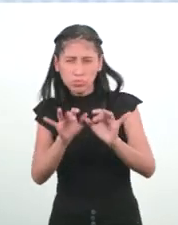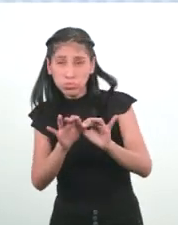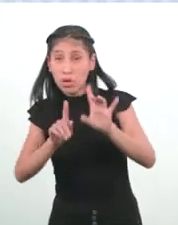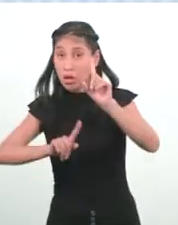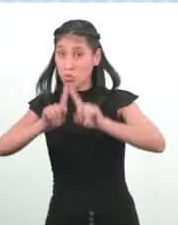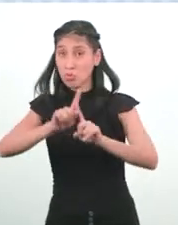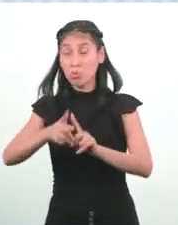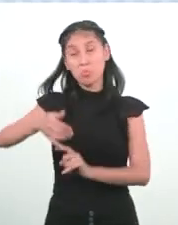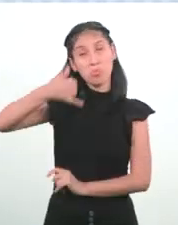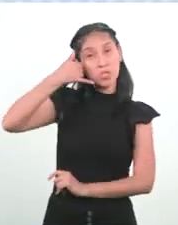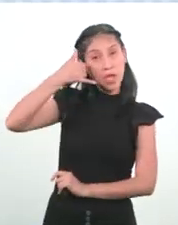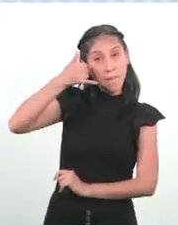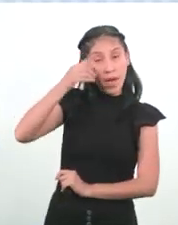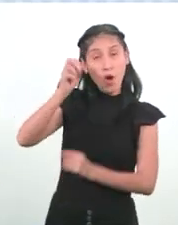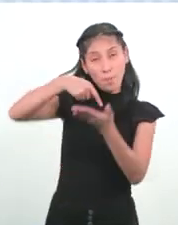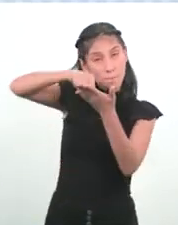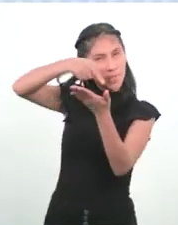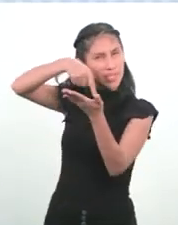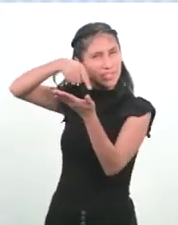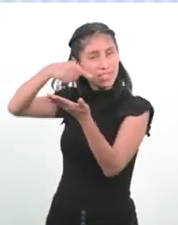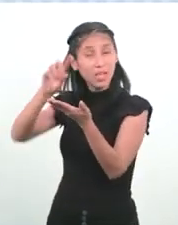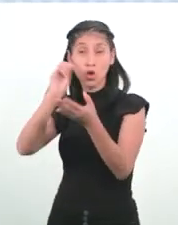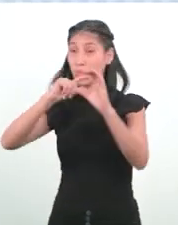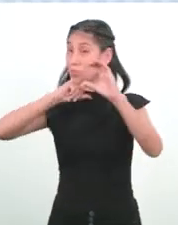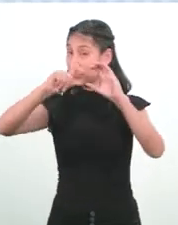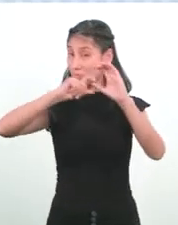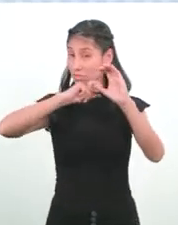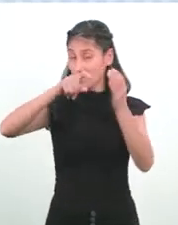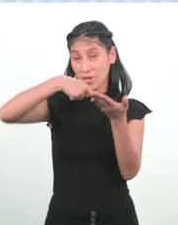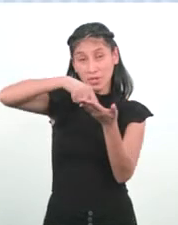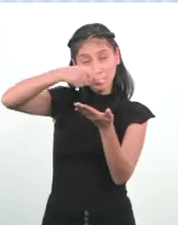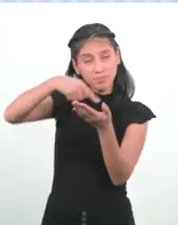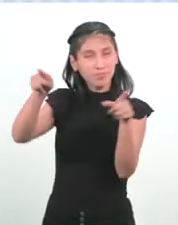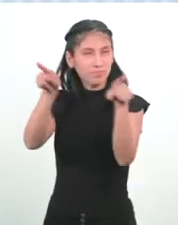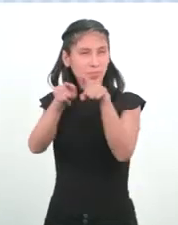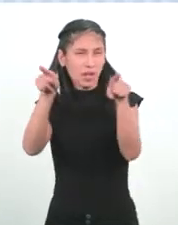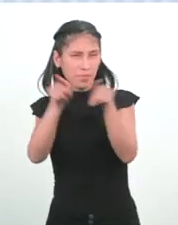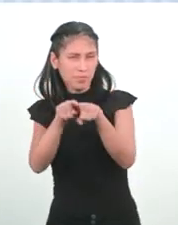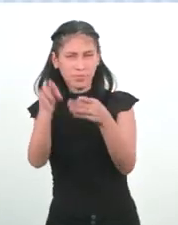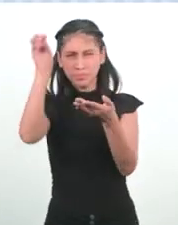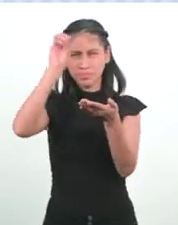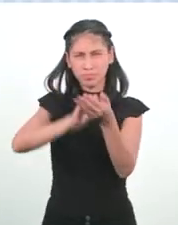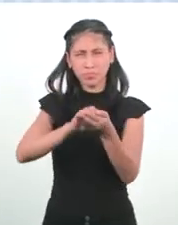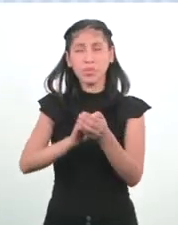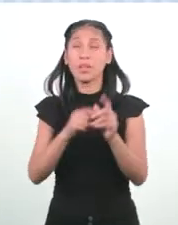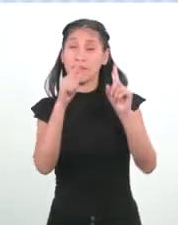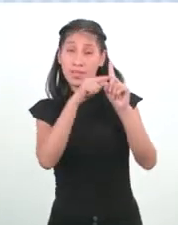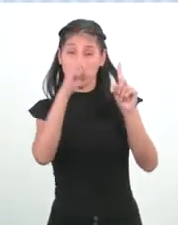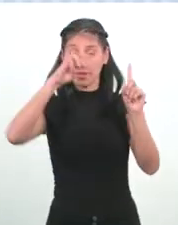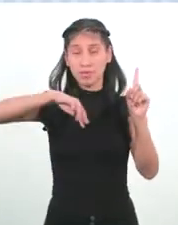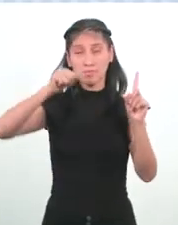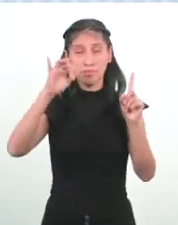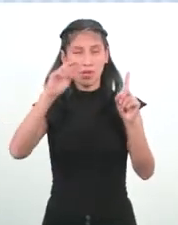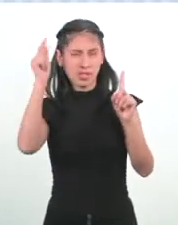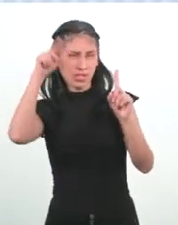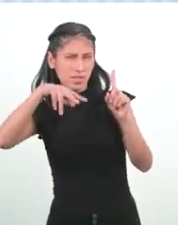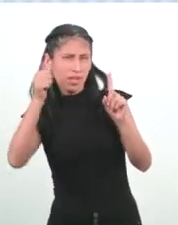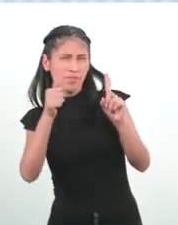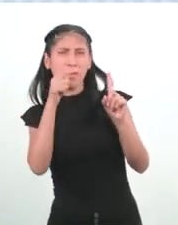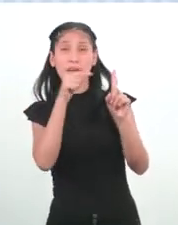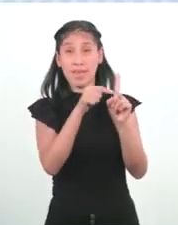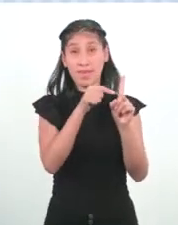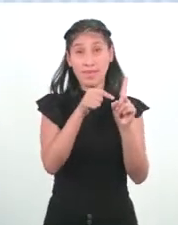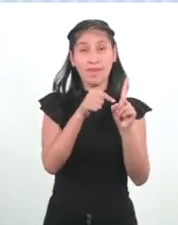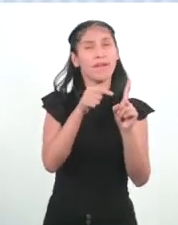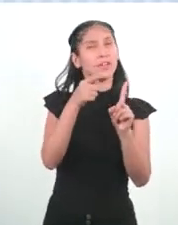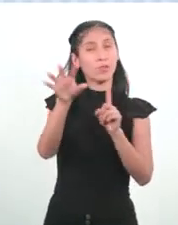llamadas, mensajería instantánea o un correo. Nuevamente, tomando el caso de Mariana, ella establece una red de